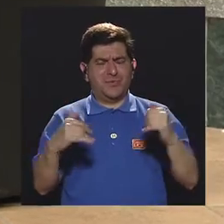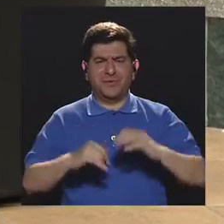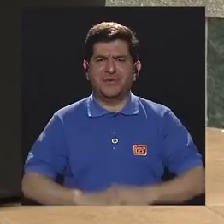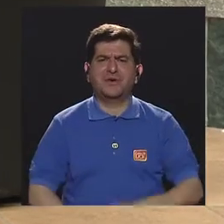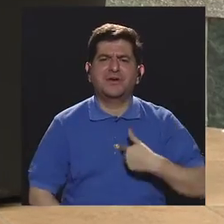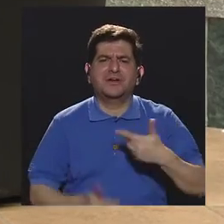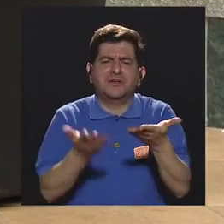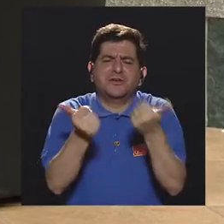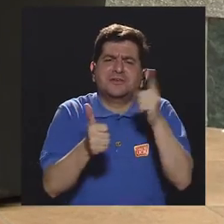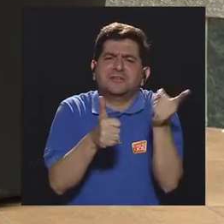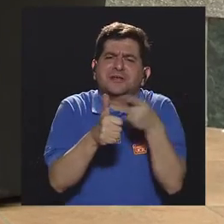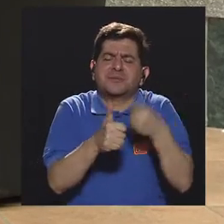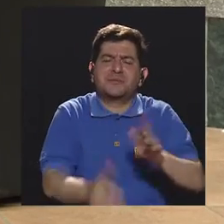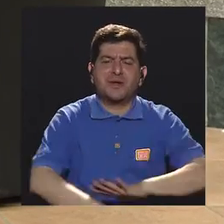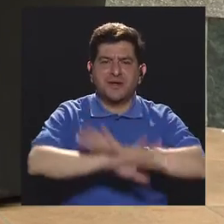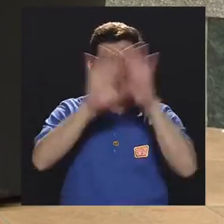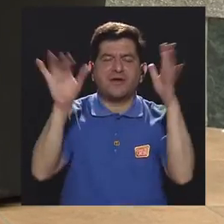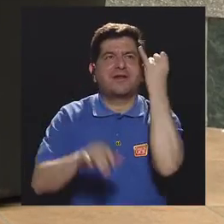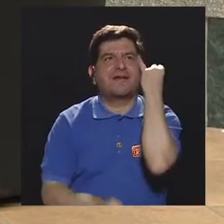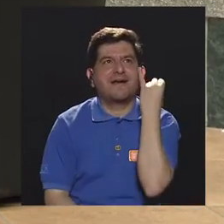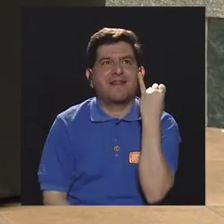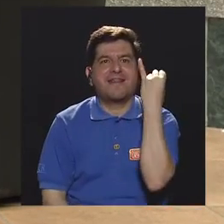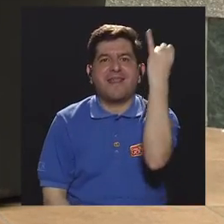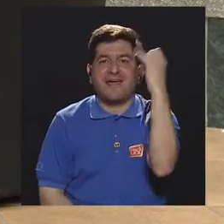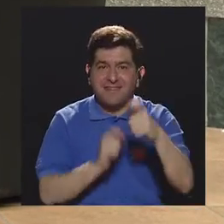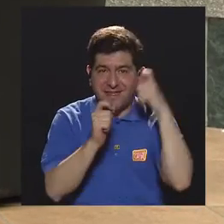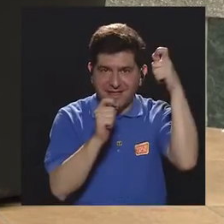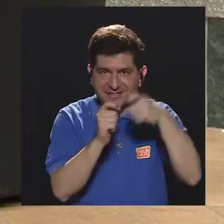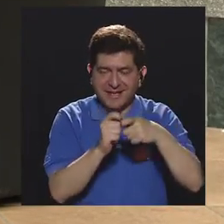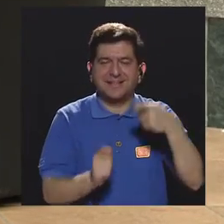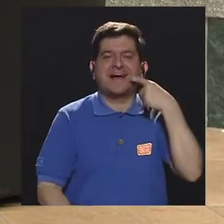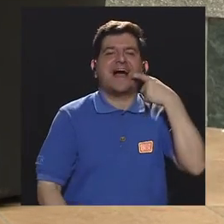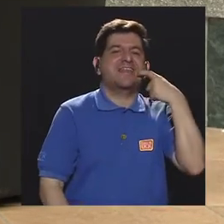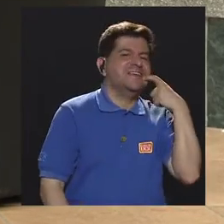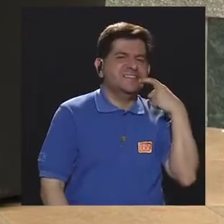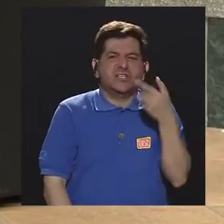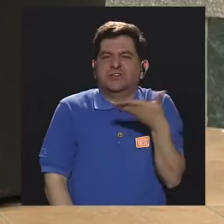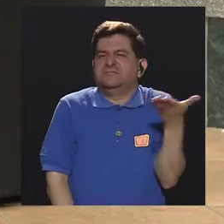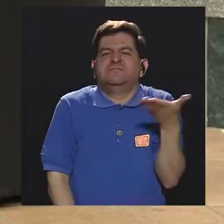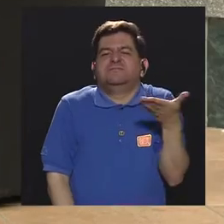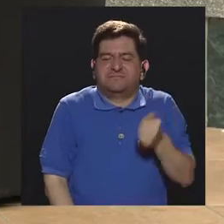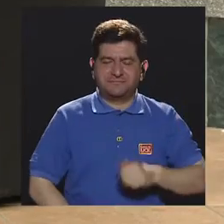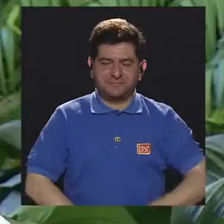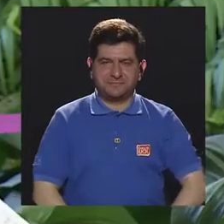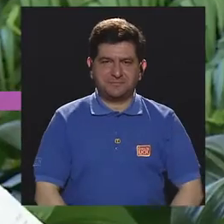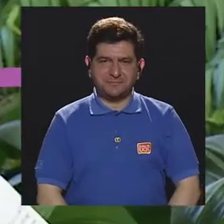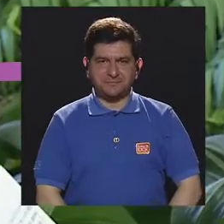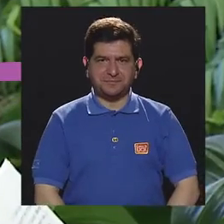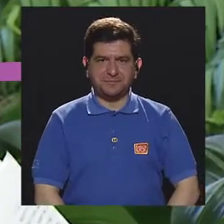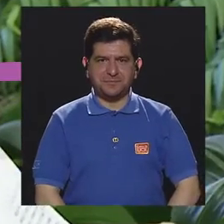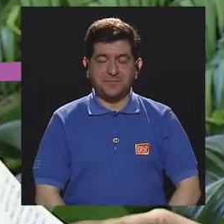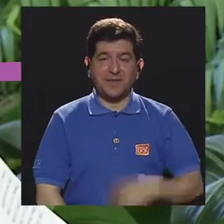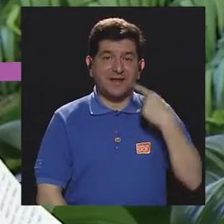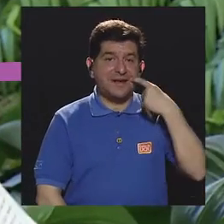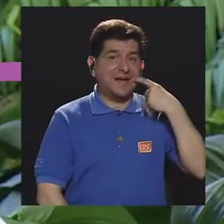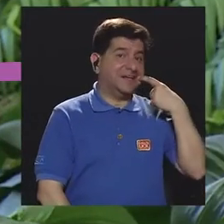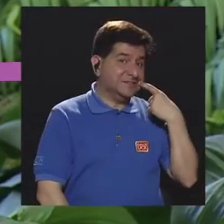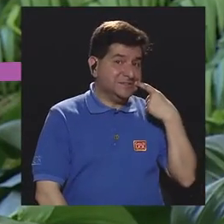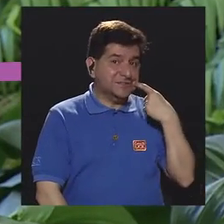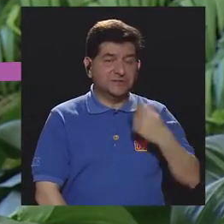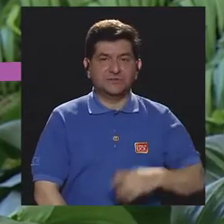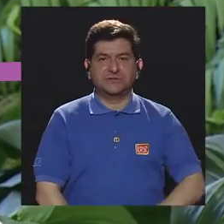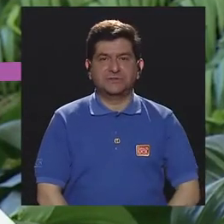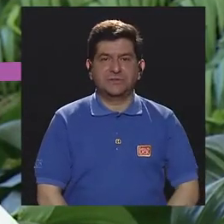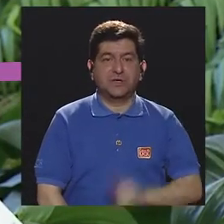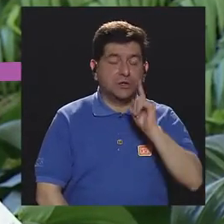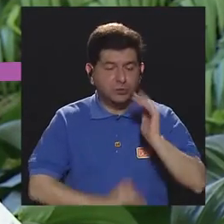amplio. Me gustaría primero aclarar el concepto propiamente de la adicción. ¿Qué es una adicción? Una adicción